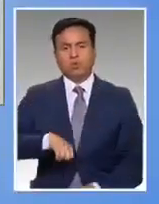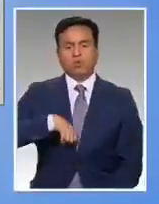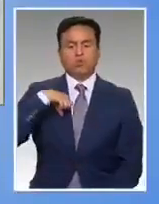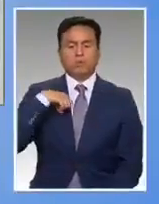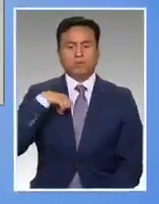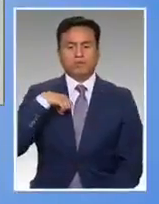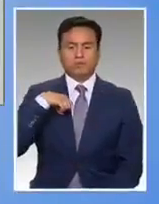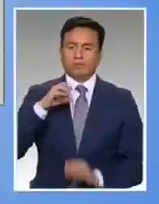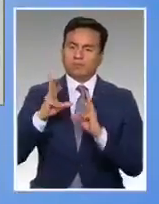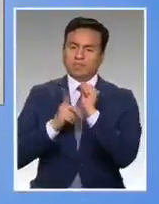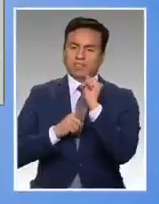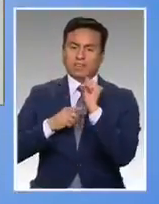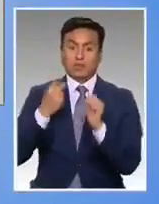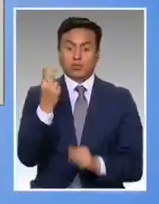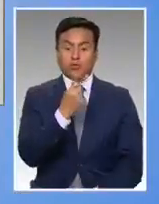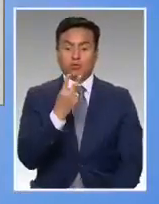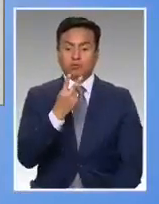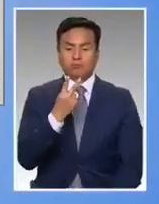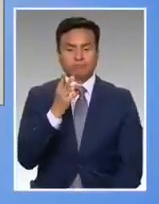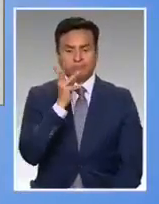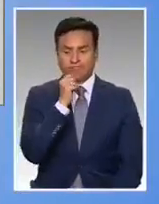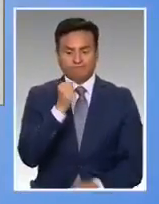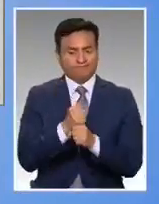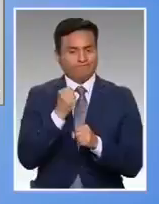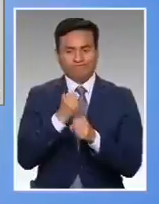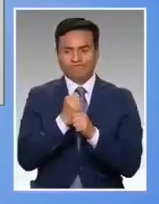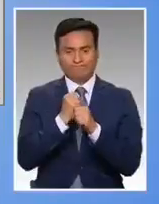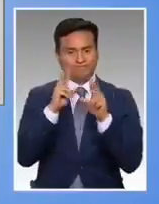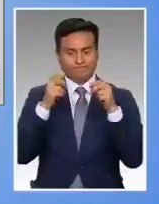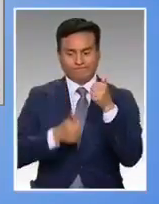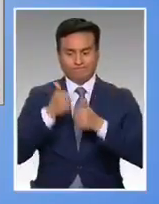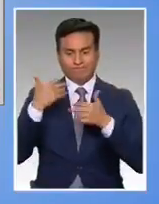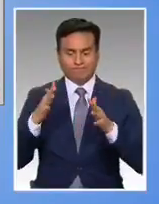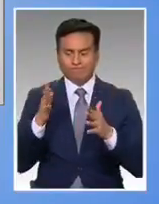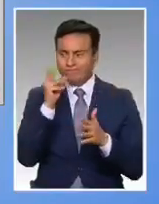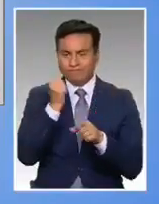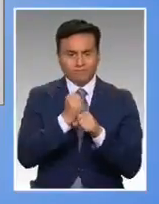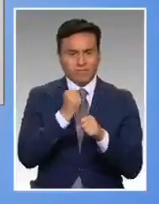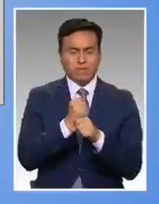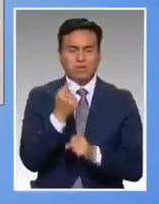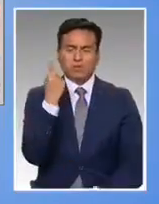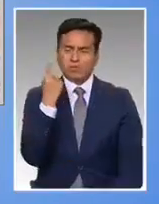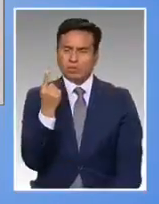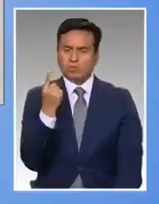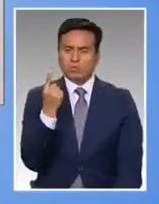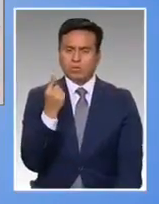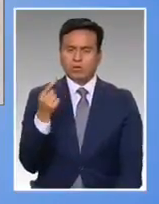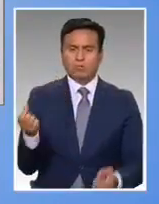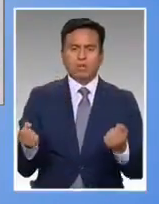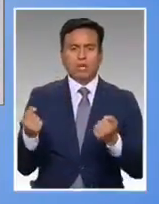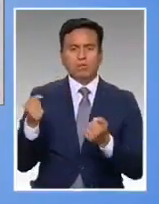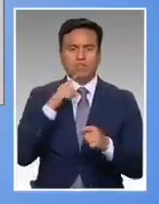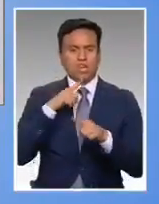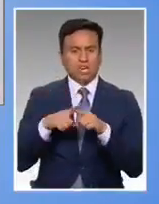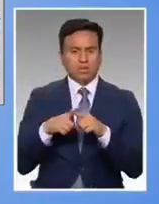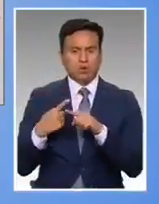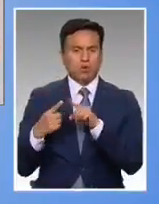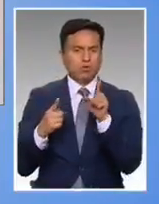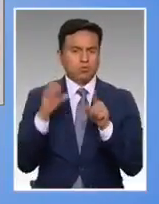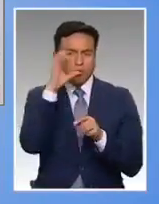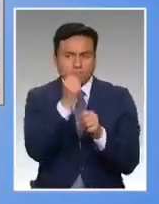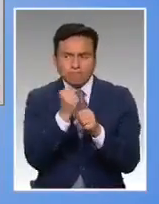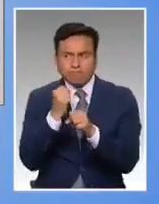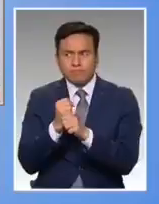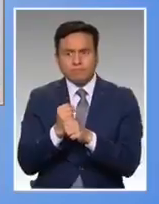inmenso para la familia los dos no tienen trabajo en las carreras que estudiar uno de ellos estaba manejando un taxi y el otro buscando